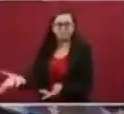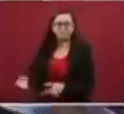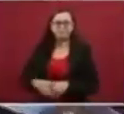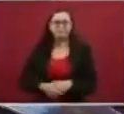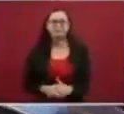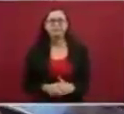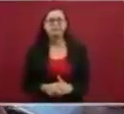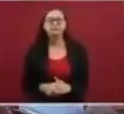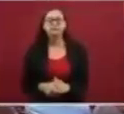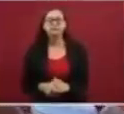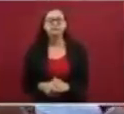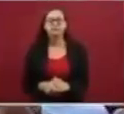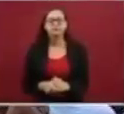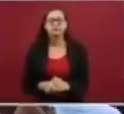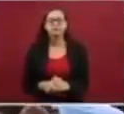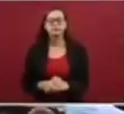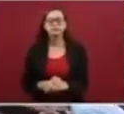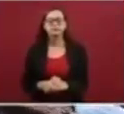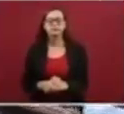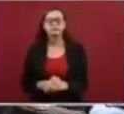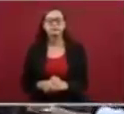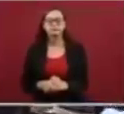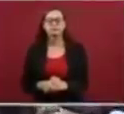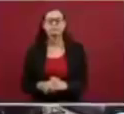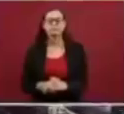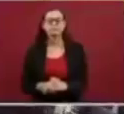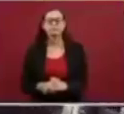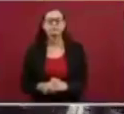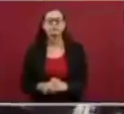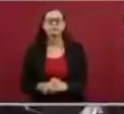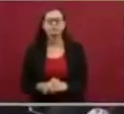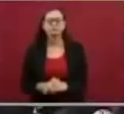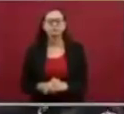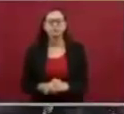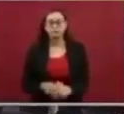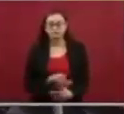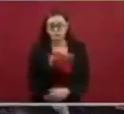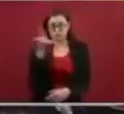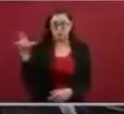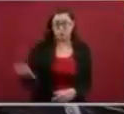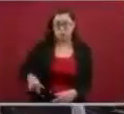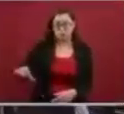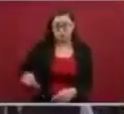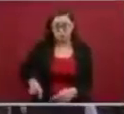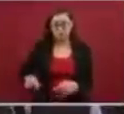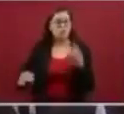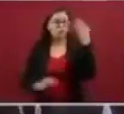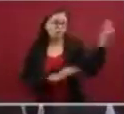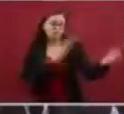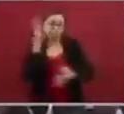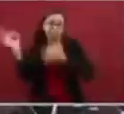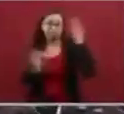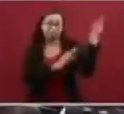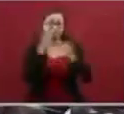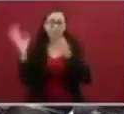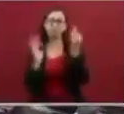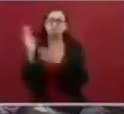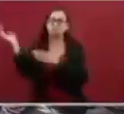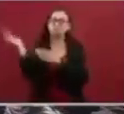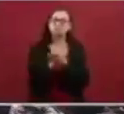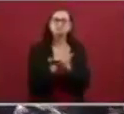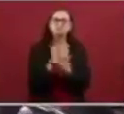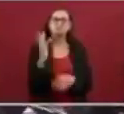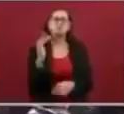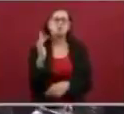Se redujo el gasto en publicidad del gobierno en